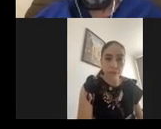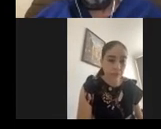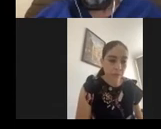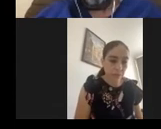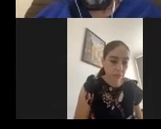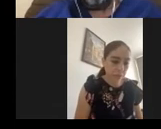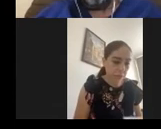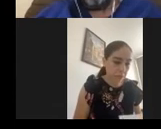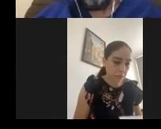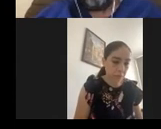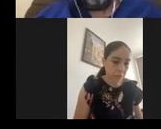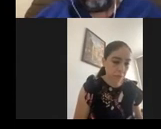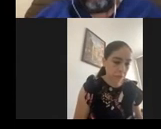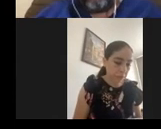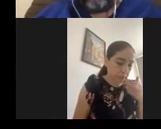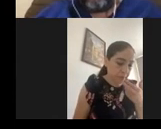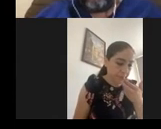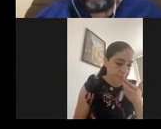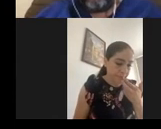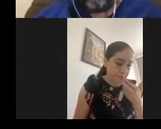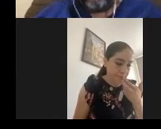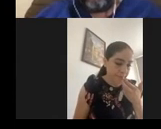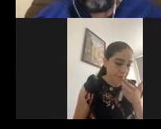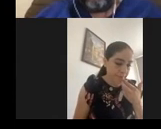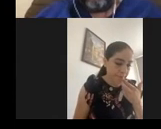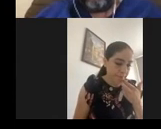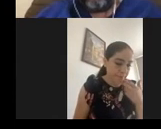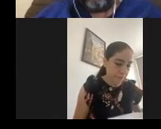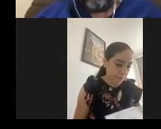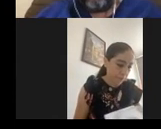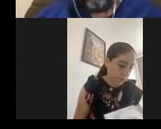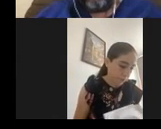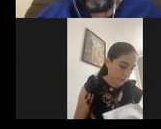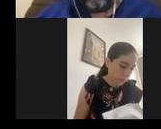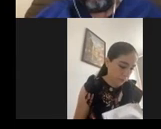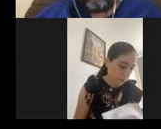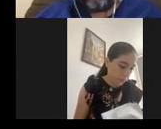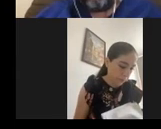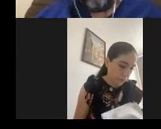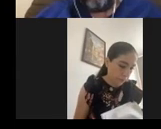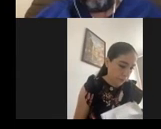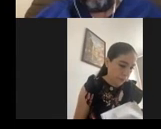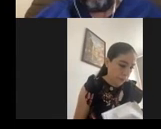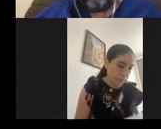ejemplo, en las pláticas, sobre todo en el tema urbano, platicábamos aquí con la gente de obras públicas.